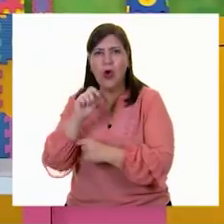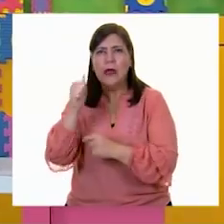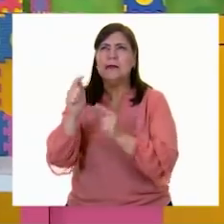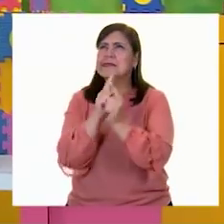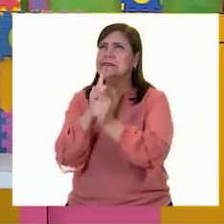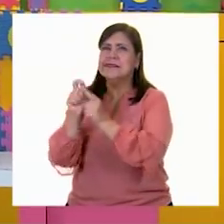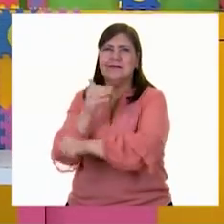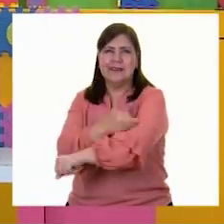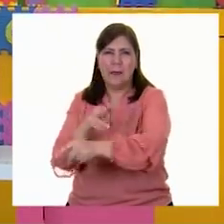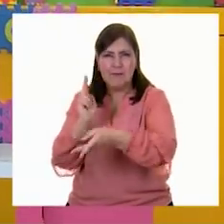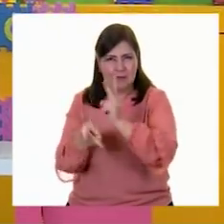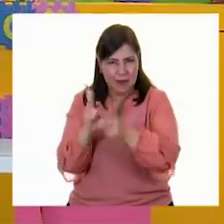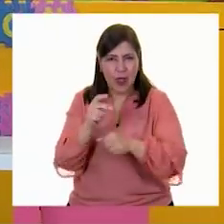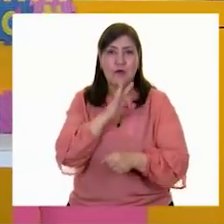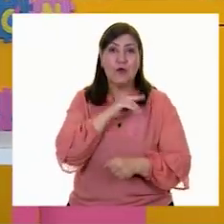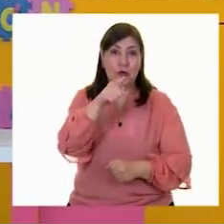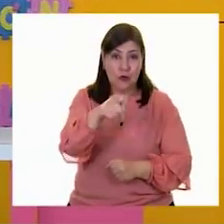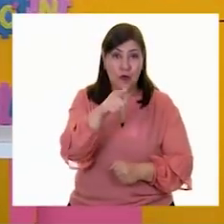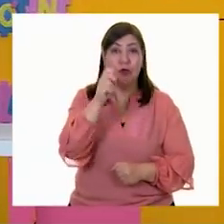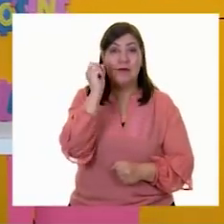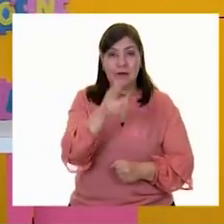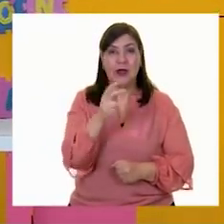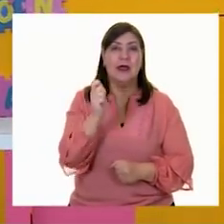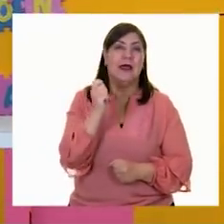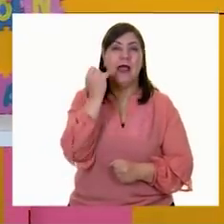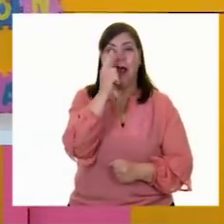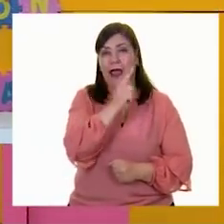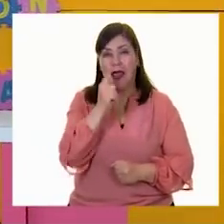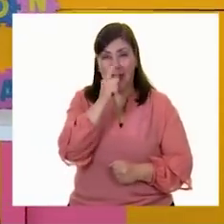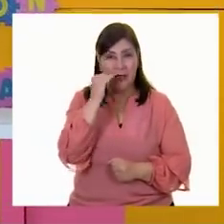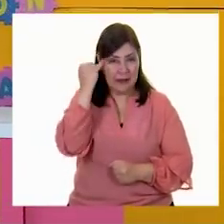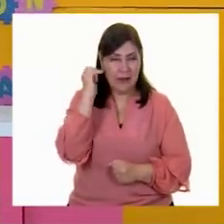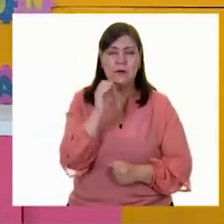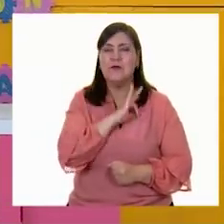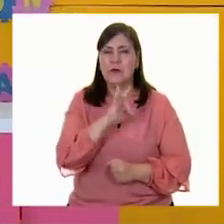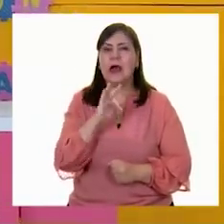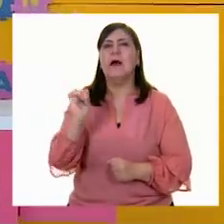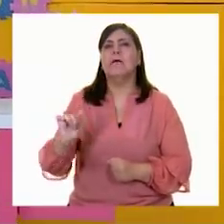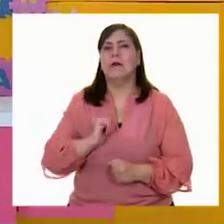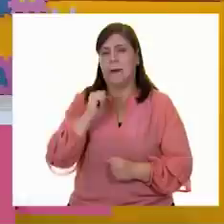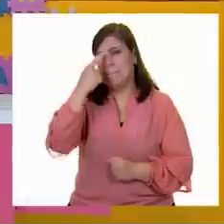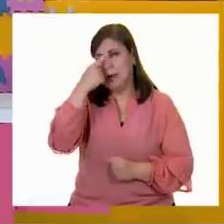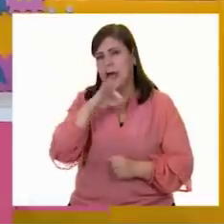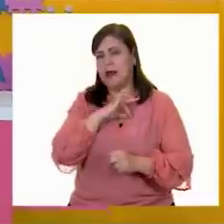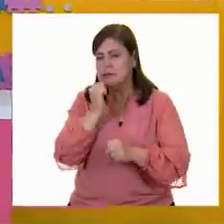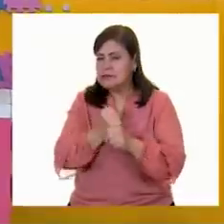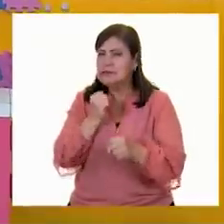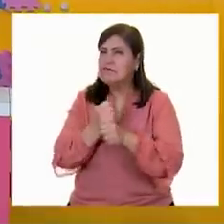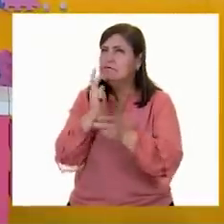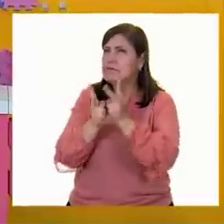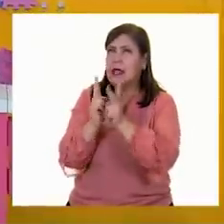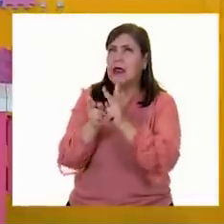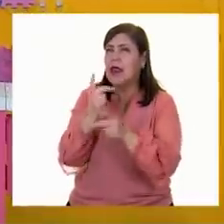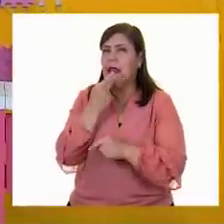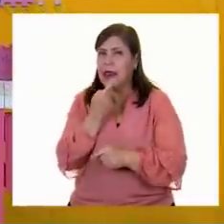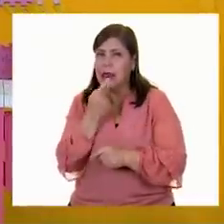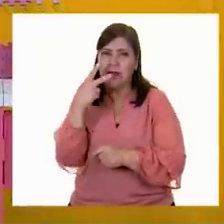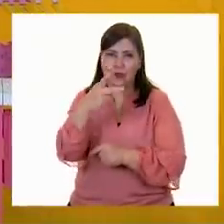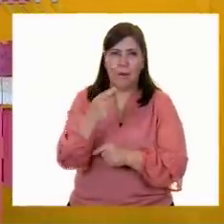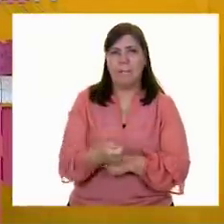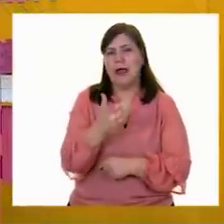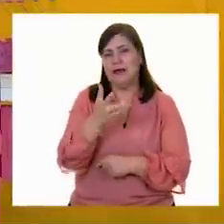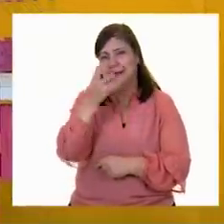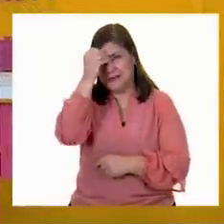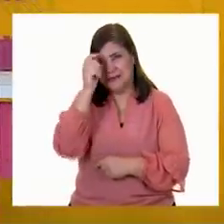familia. Si tienes la fortuna de hablar una lengua indígena, aprovecha también este momento para practicarla y platica con tu familia en tu lengua